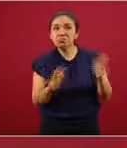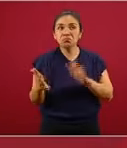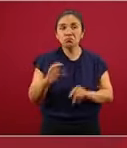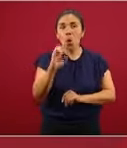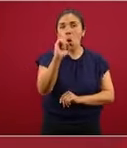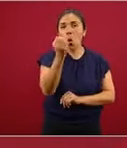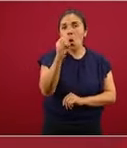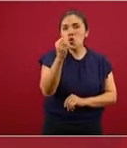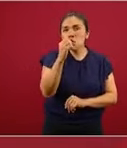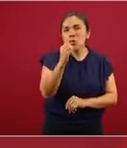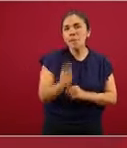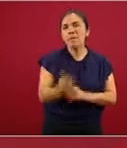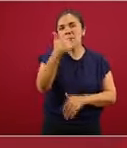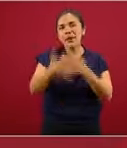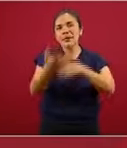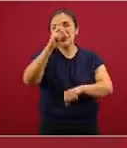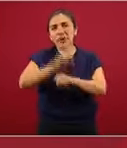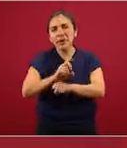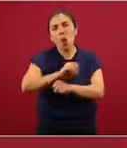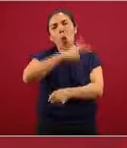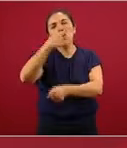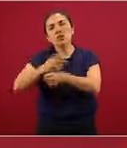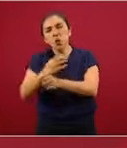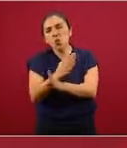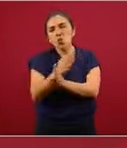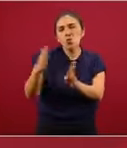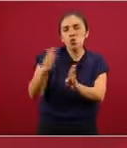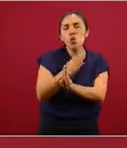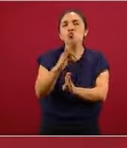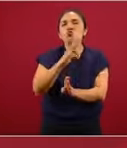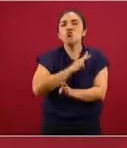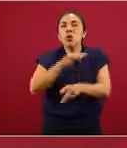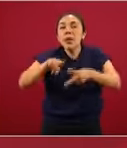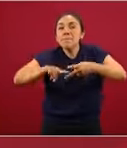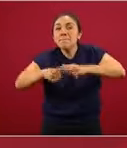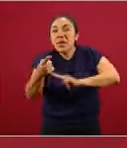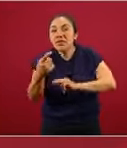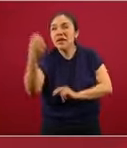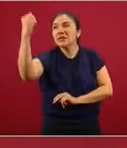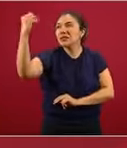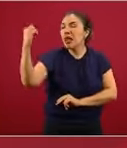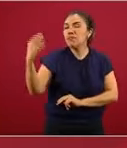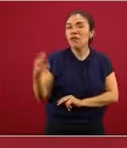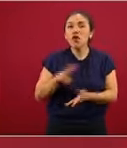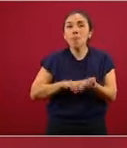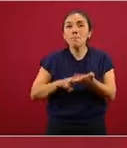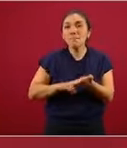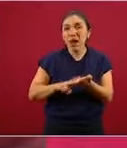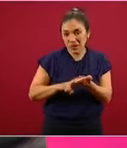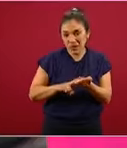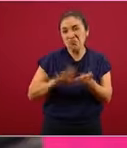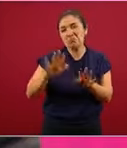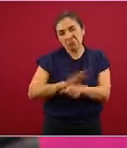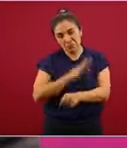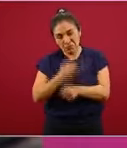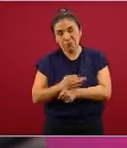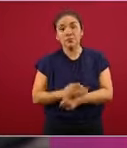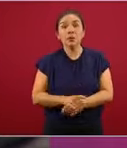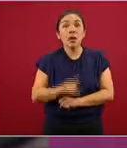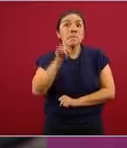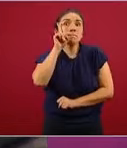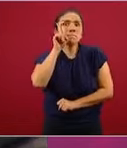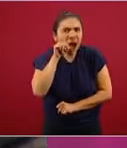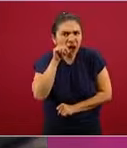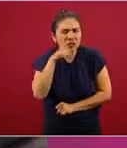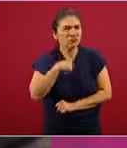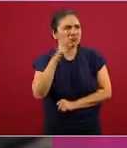de octubre o la segunda estuviéramos arribando ya a semáforos verdes en términos de la disminución del riesgo. Al día siguiente